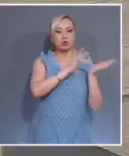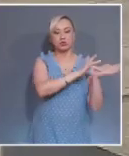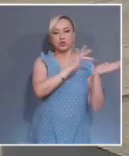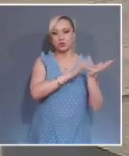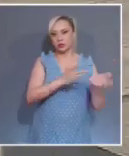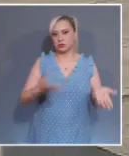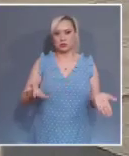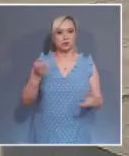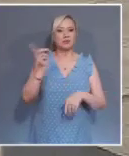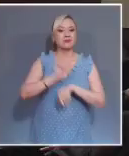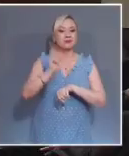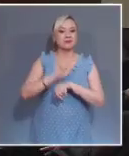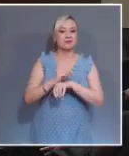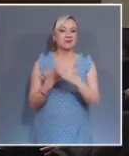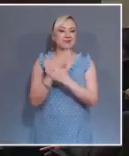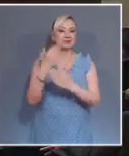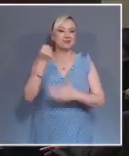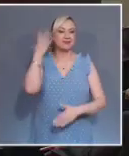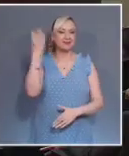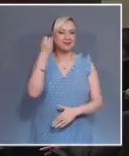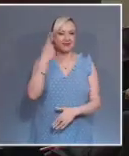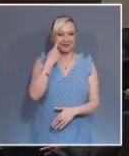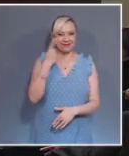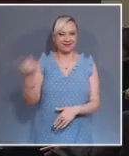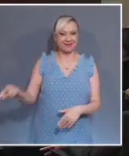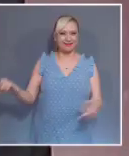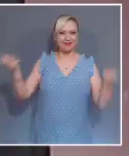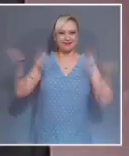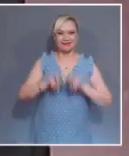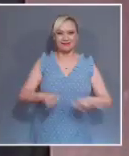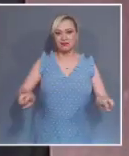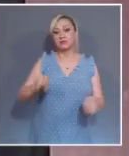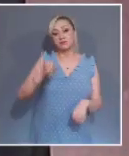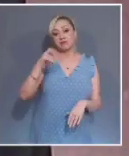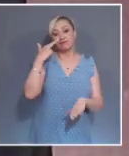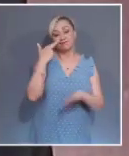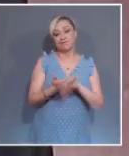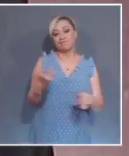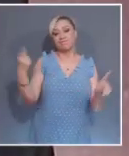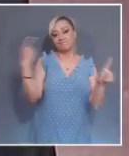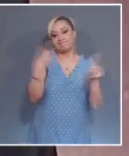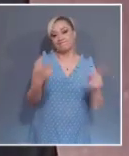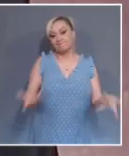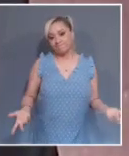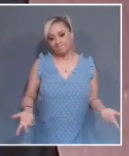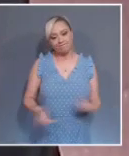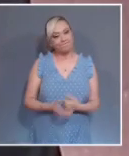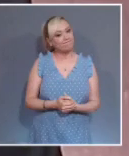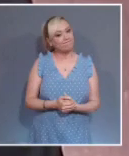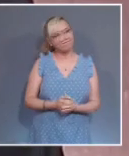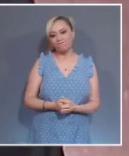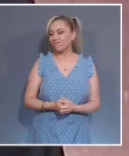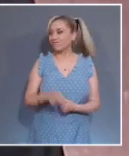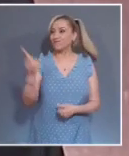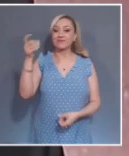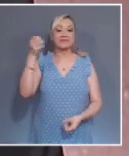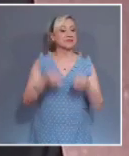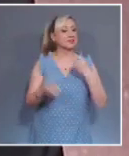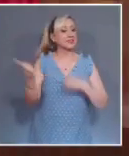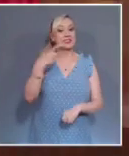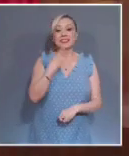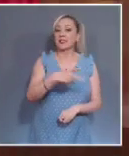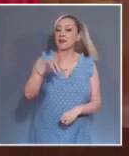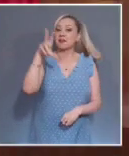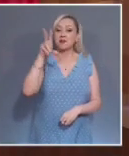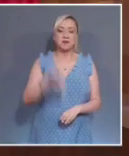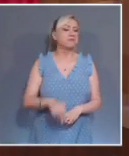este asunto sí tiene responsabilidad indirecta. Se revoca la resolución impugnada para los efectos precisados en la ejecutoria.